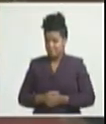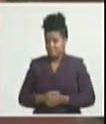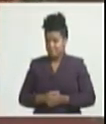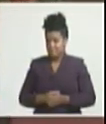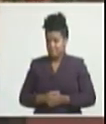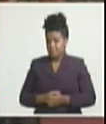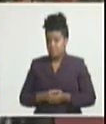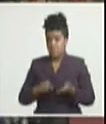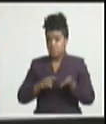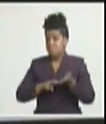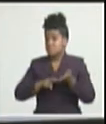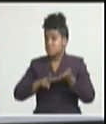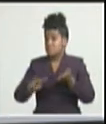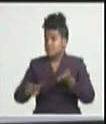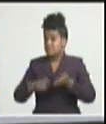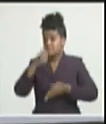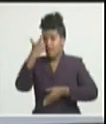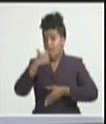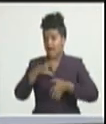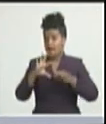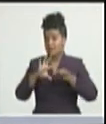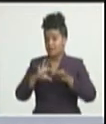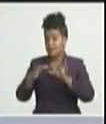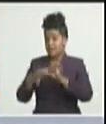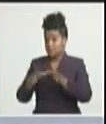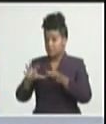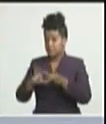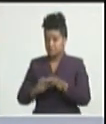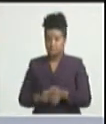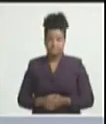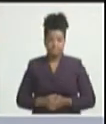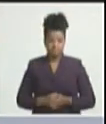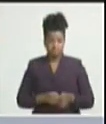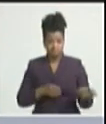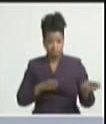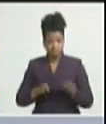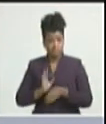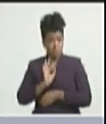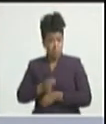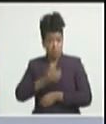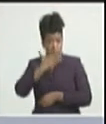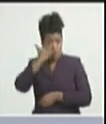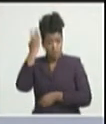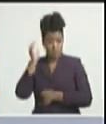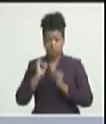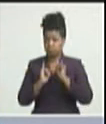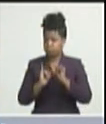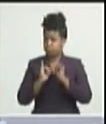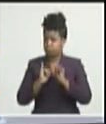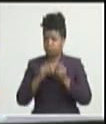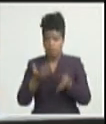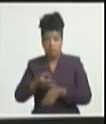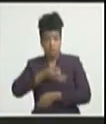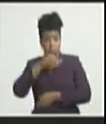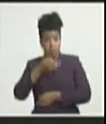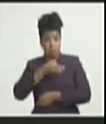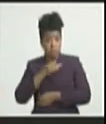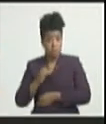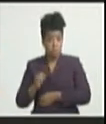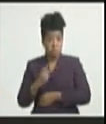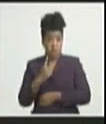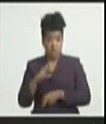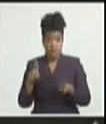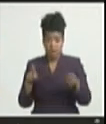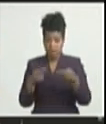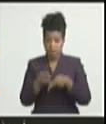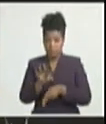de Artemisa. El general de ejército Raúl Castro Ruz informó también que el primer pleno del Comité Central eligió como su